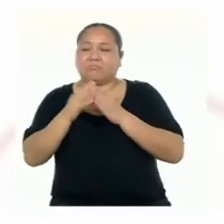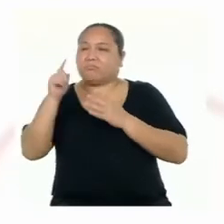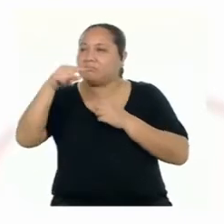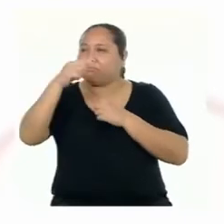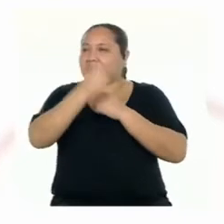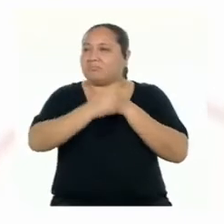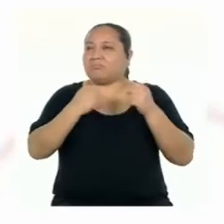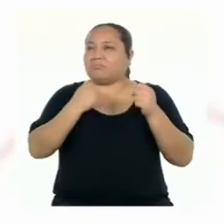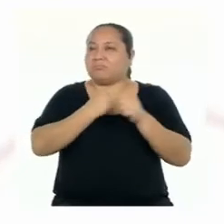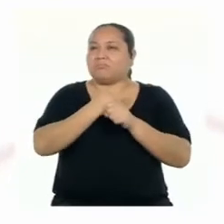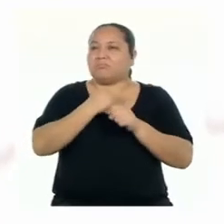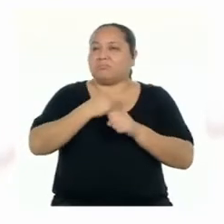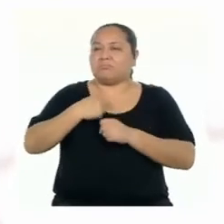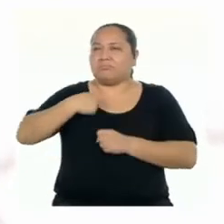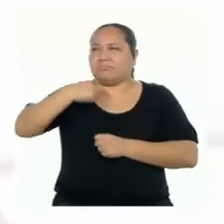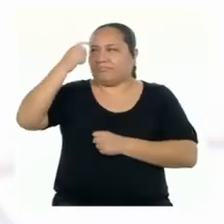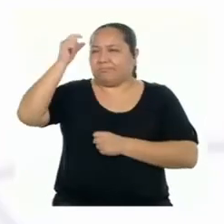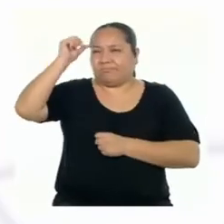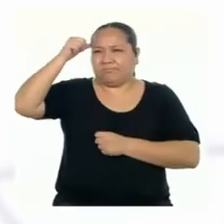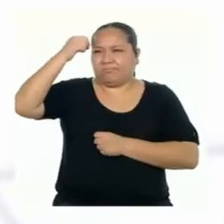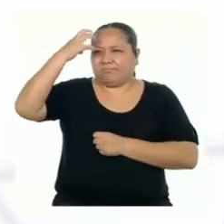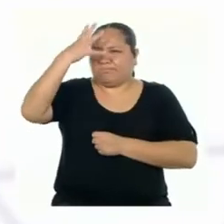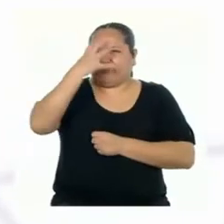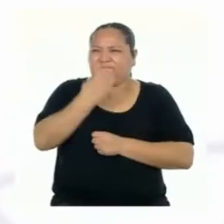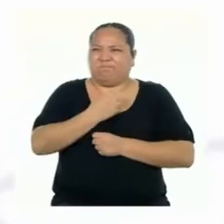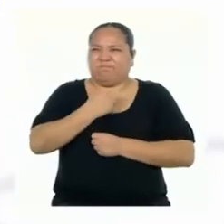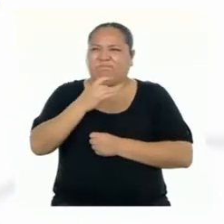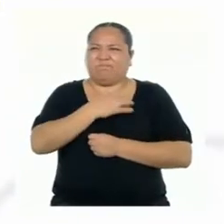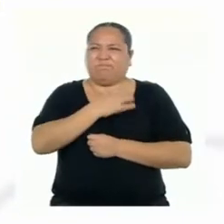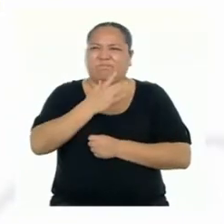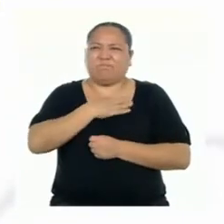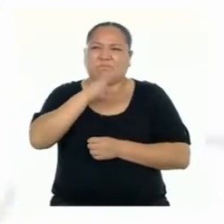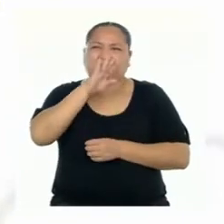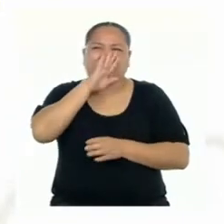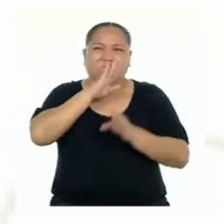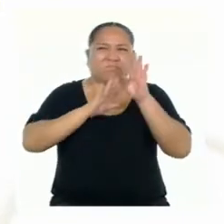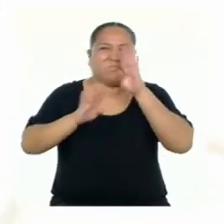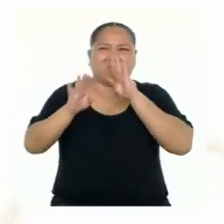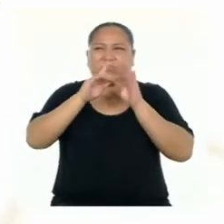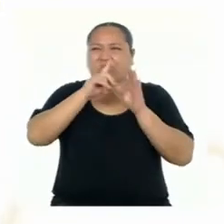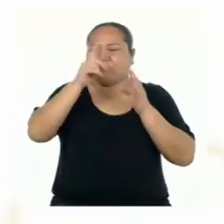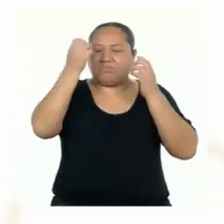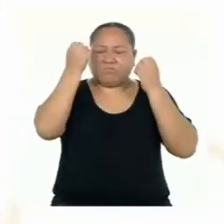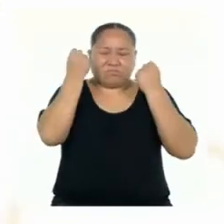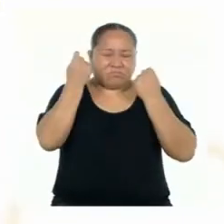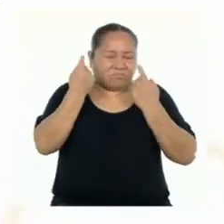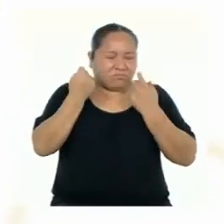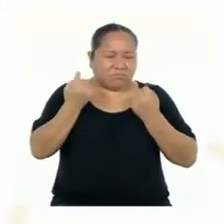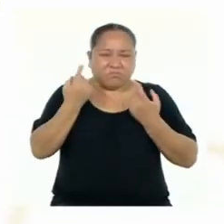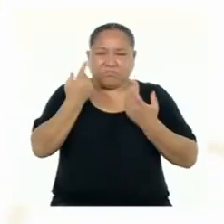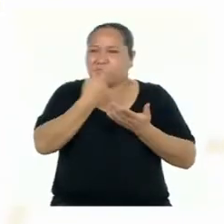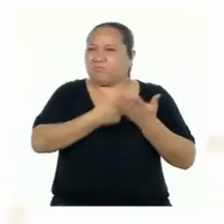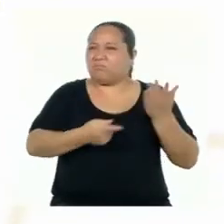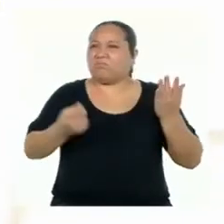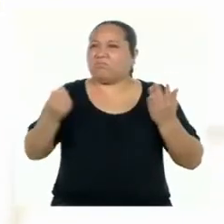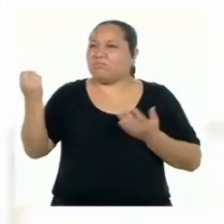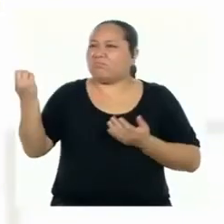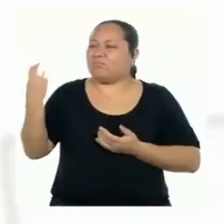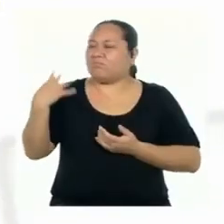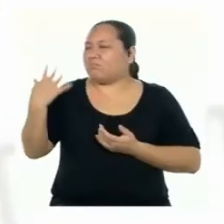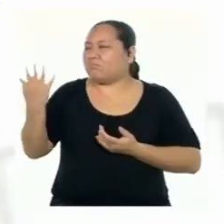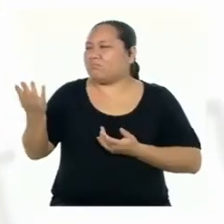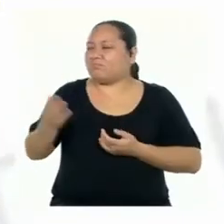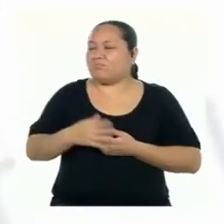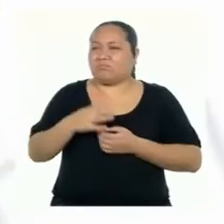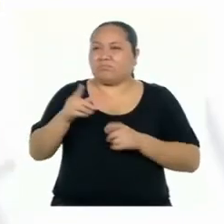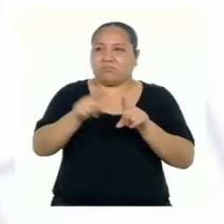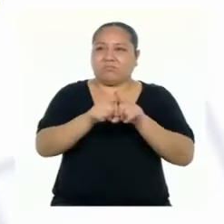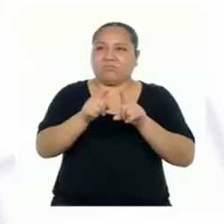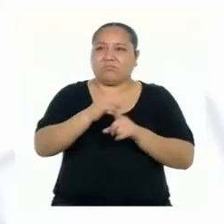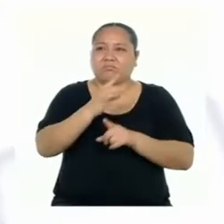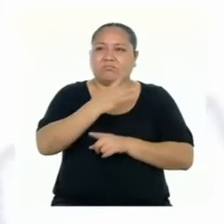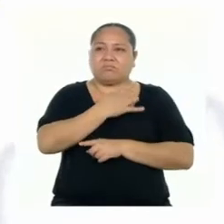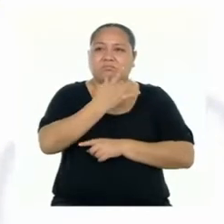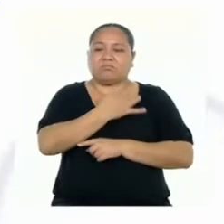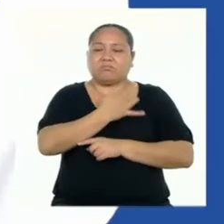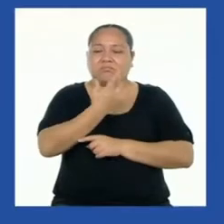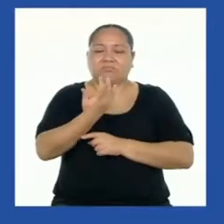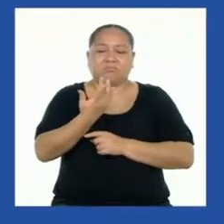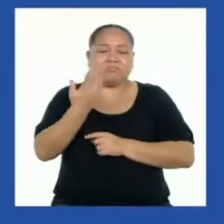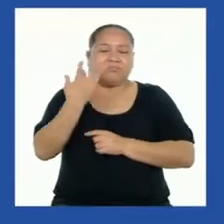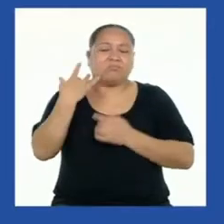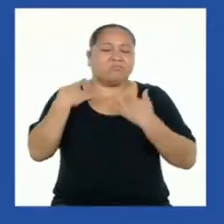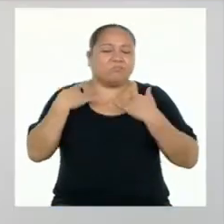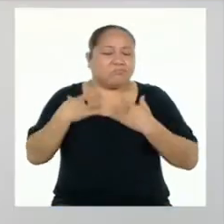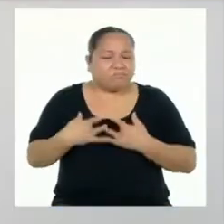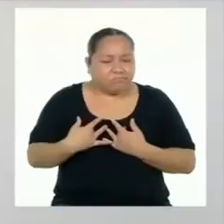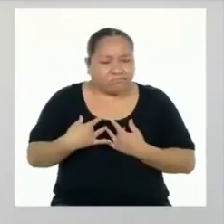Recuerdo que me enojé bastante. Sentía frustración porque no entendía lo que querían decir. Y también me he sentido triste porque son personas a las que